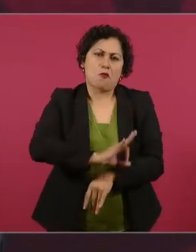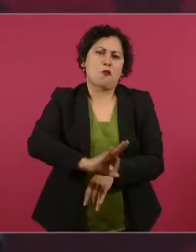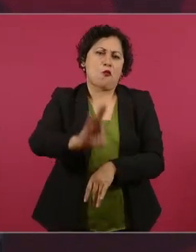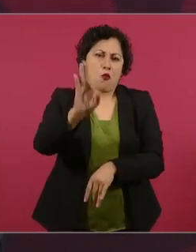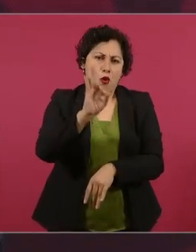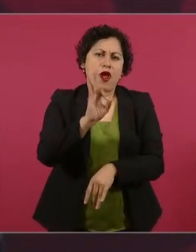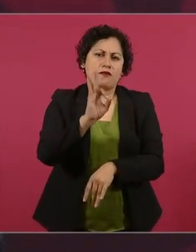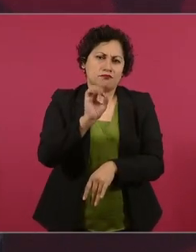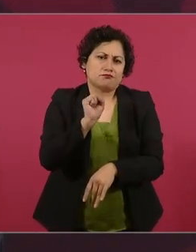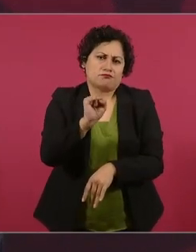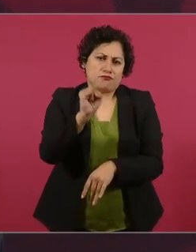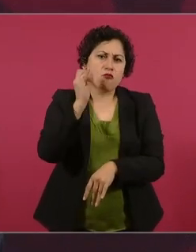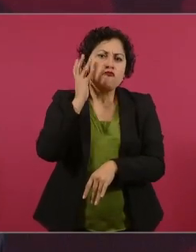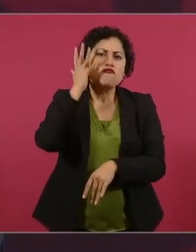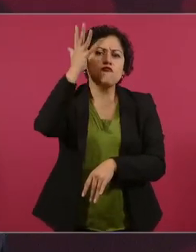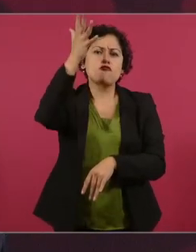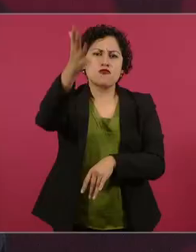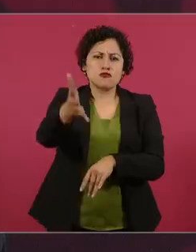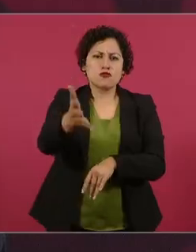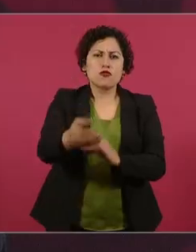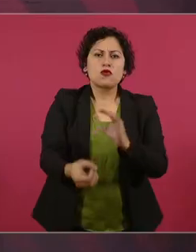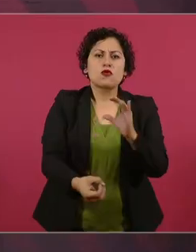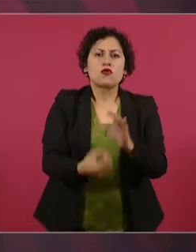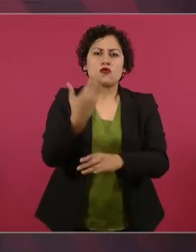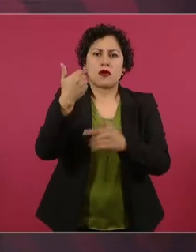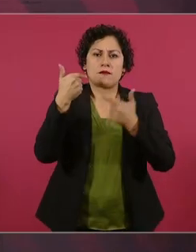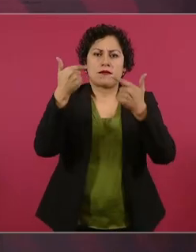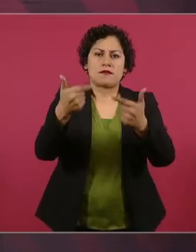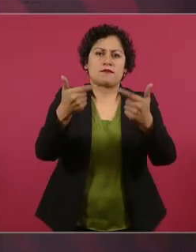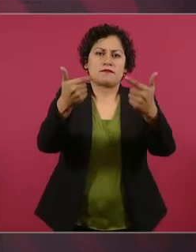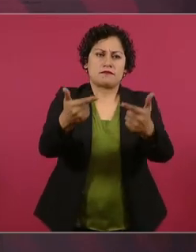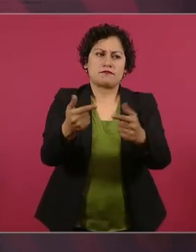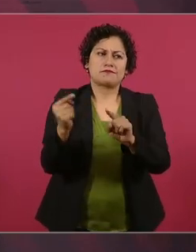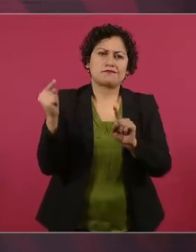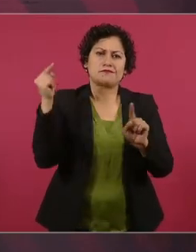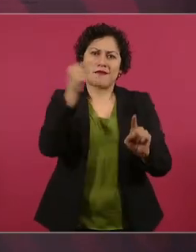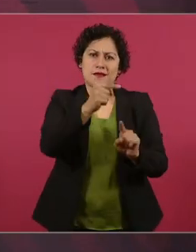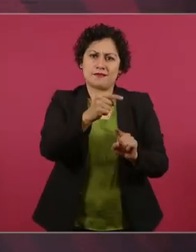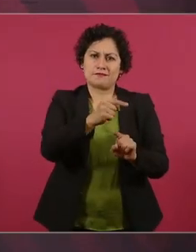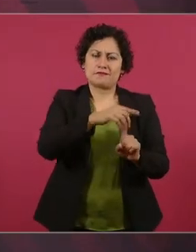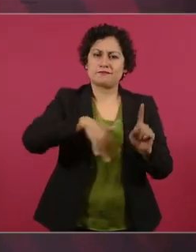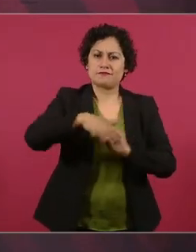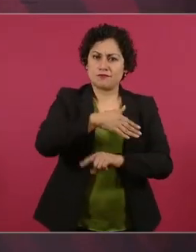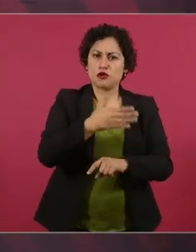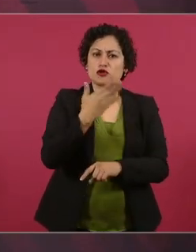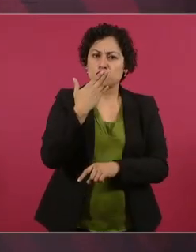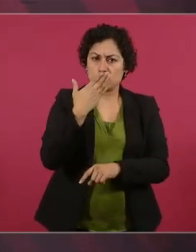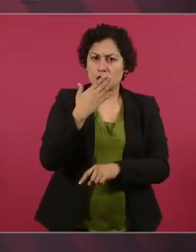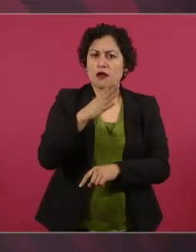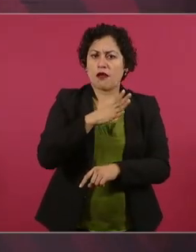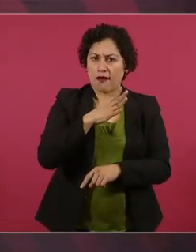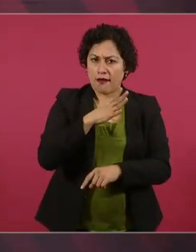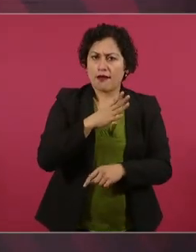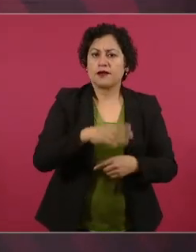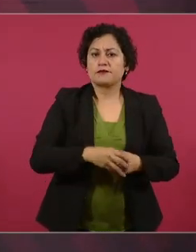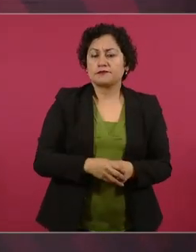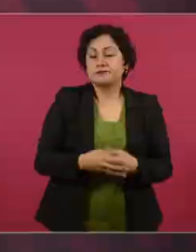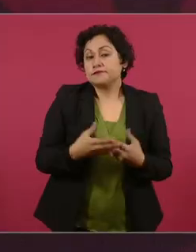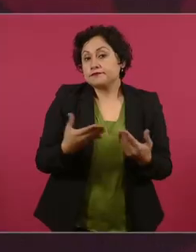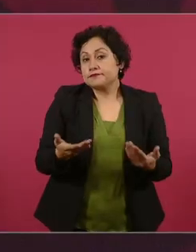para las nuevas generaciones. Sonora. Nosotros lo que